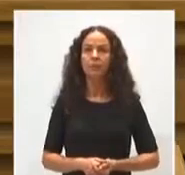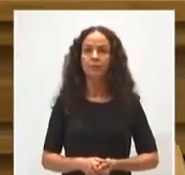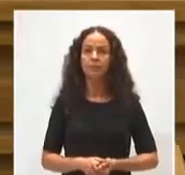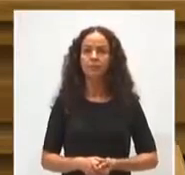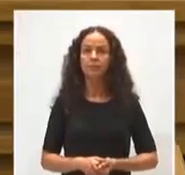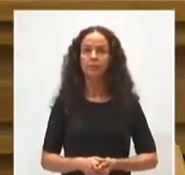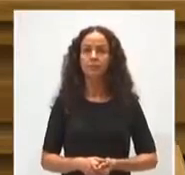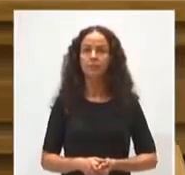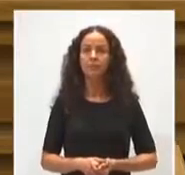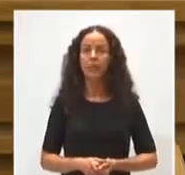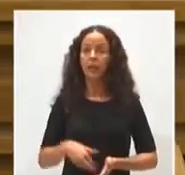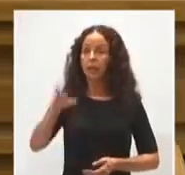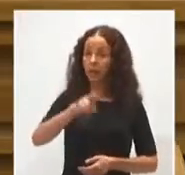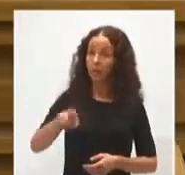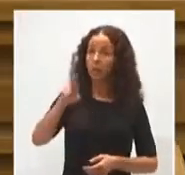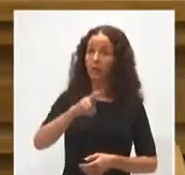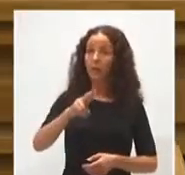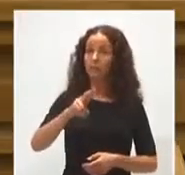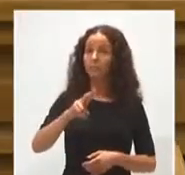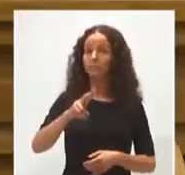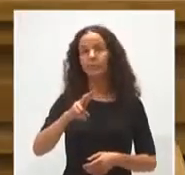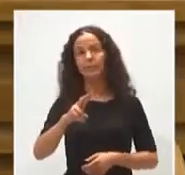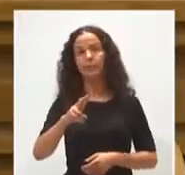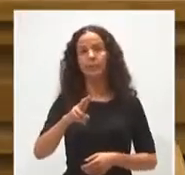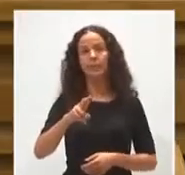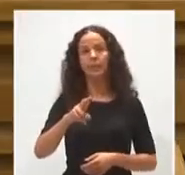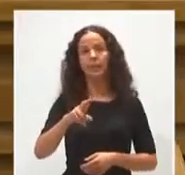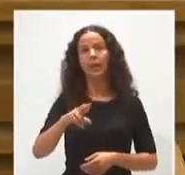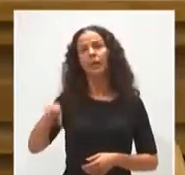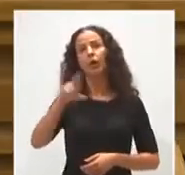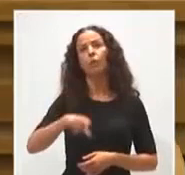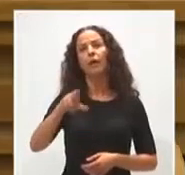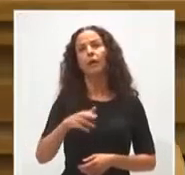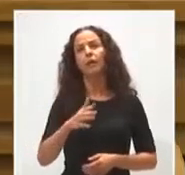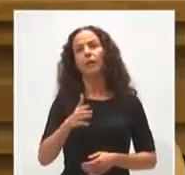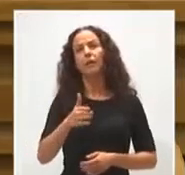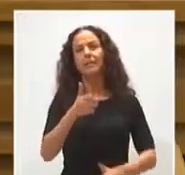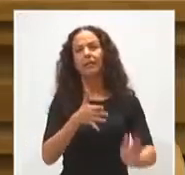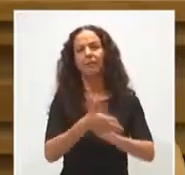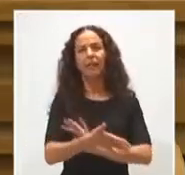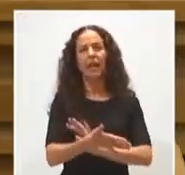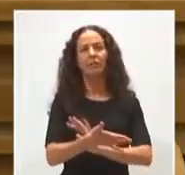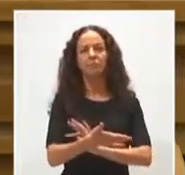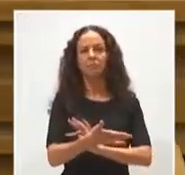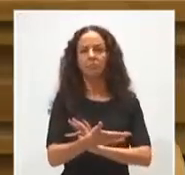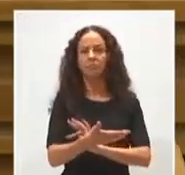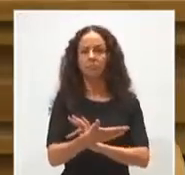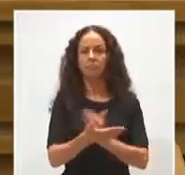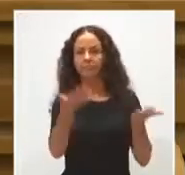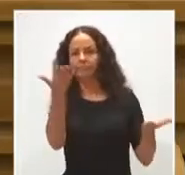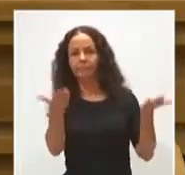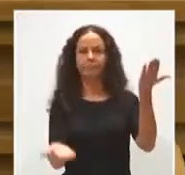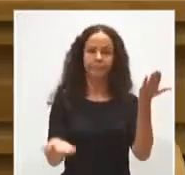era la segunda parte de la segunda cara de la moneda no era contraponer vidas contra camión apareció siempre una demagogia barata